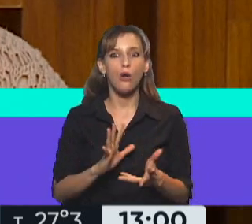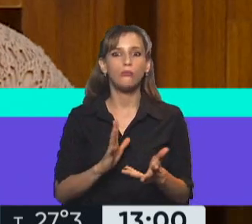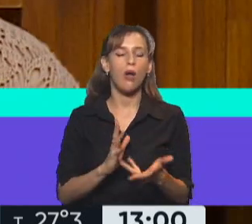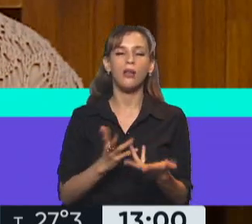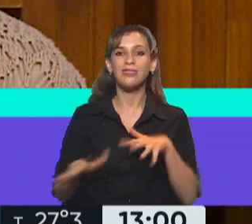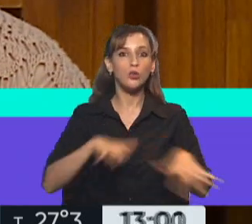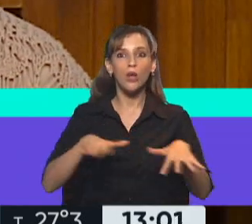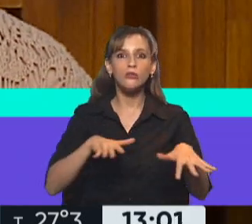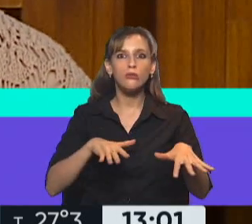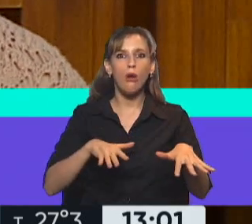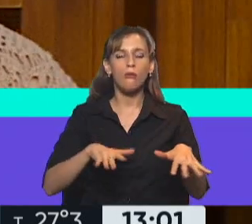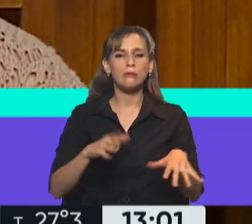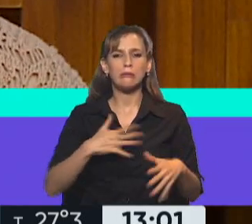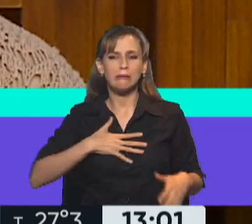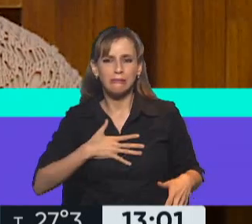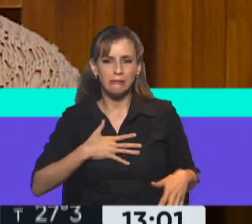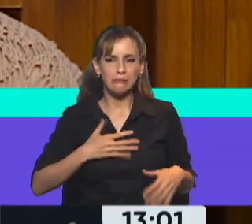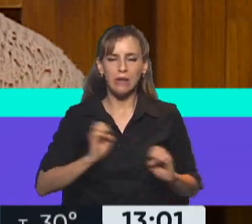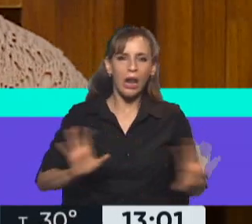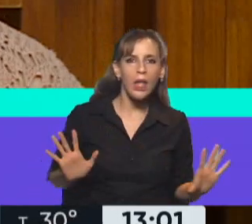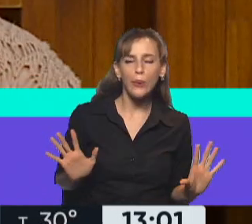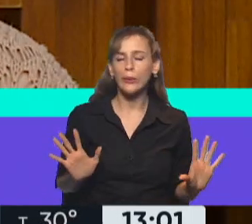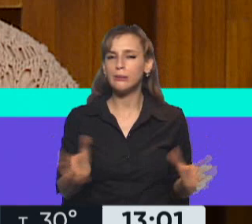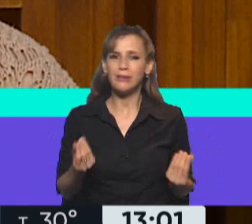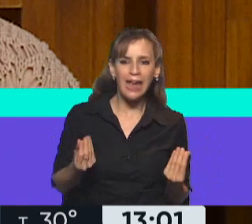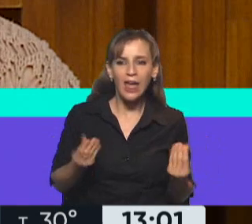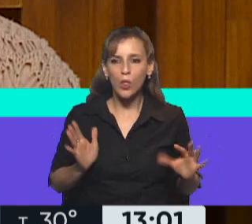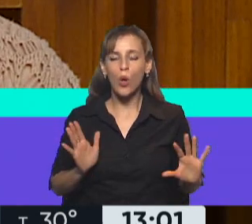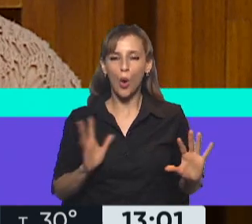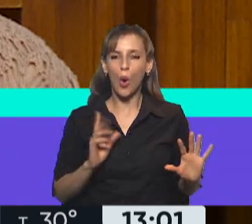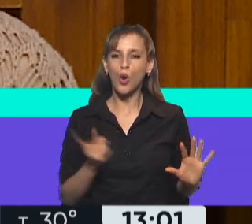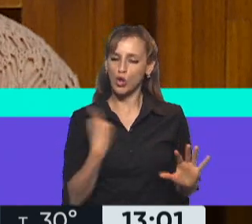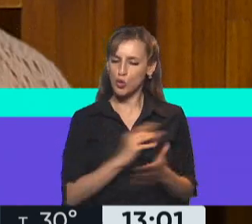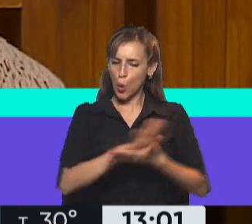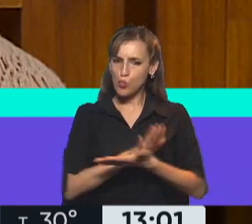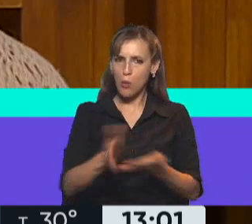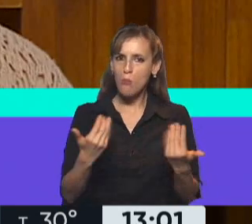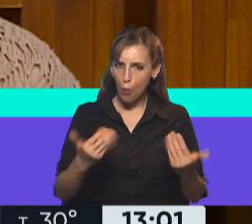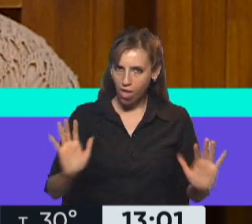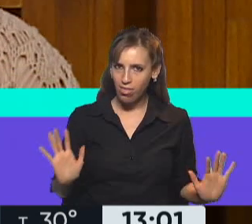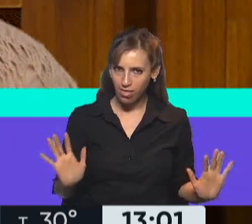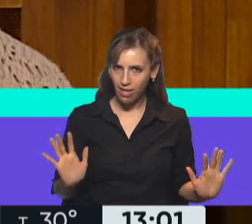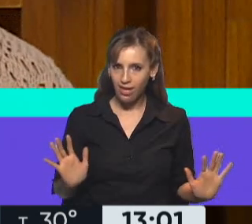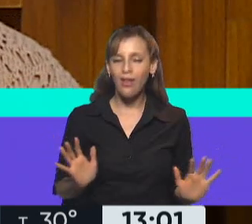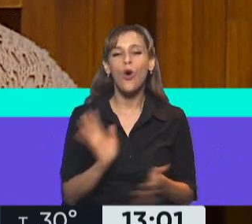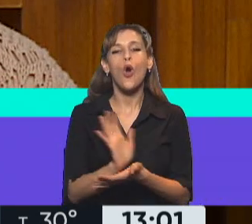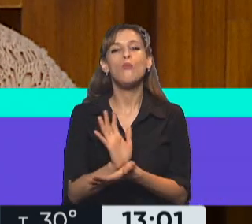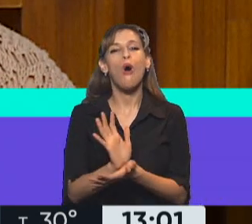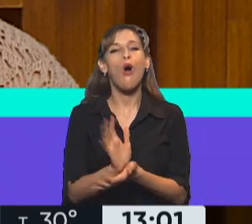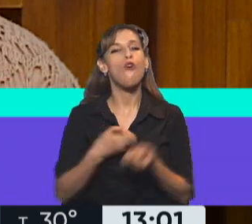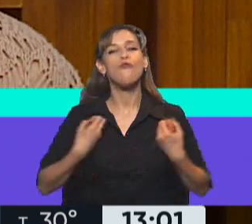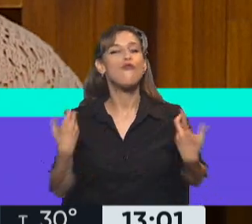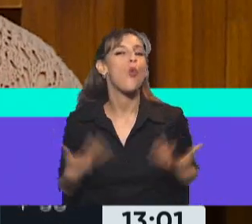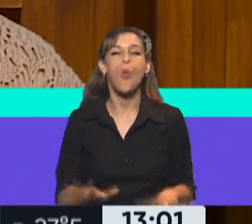ante situaciones que nos parecen abismales, que nos dan miedo. Es un llamado a ser como el agua y fluir ante